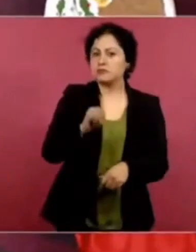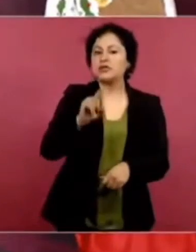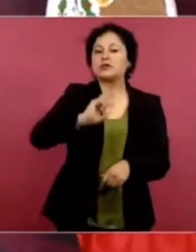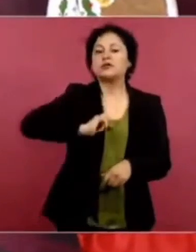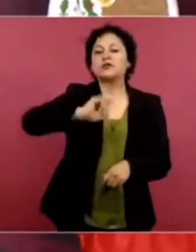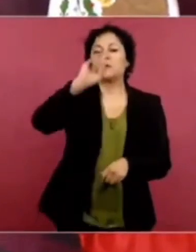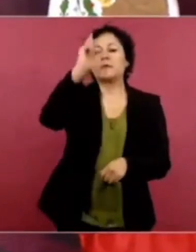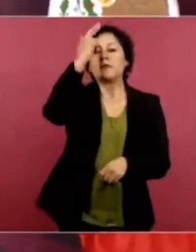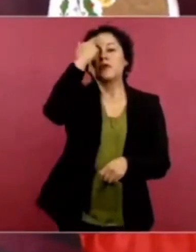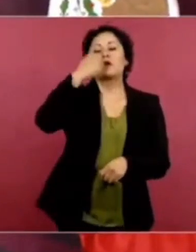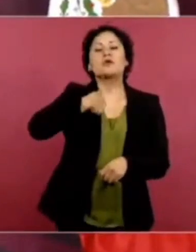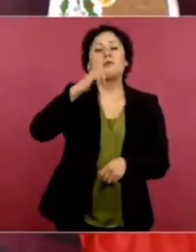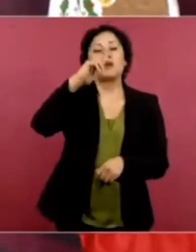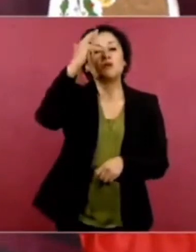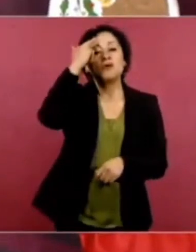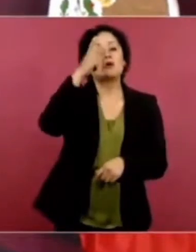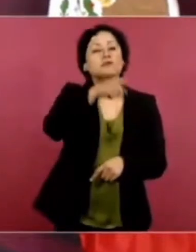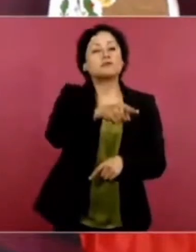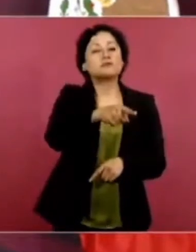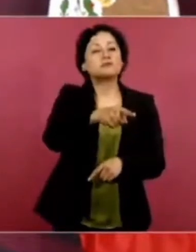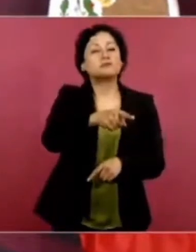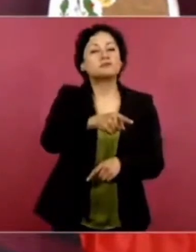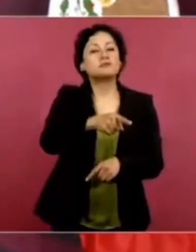estamos en un debate